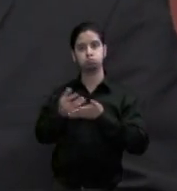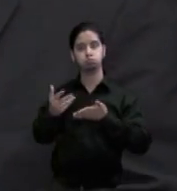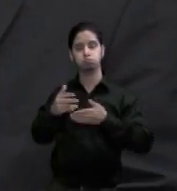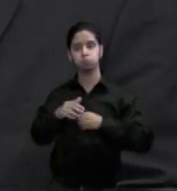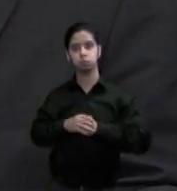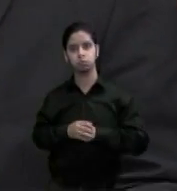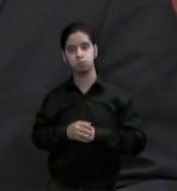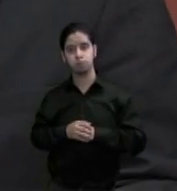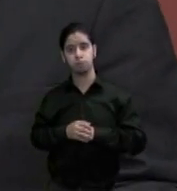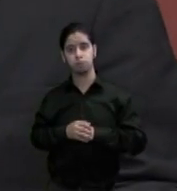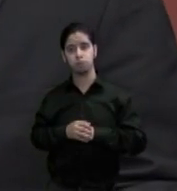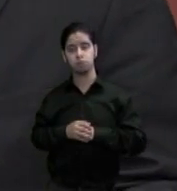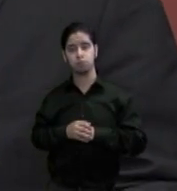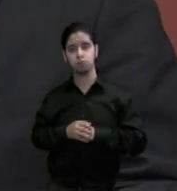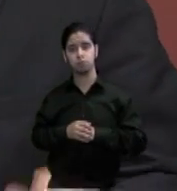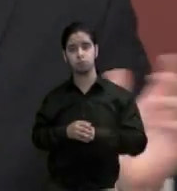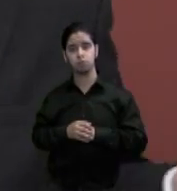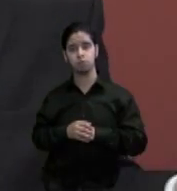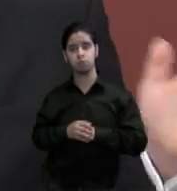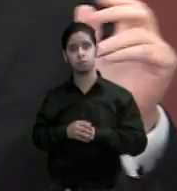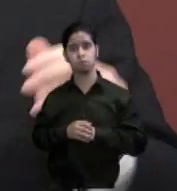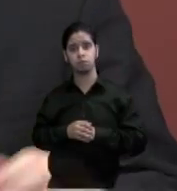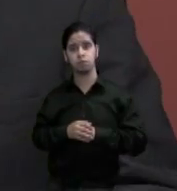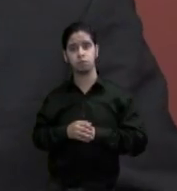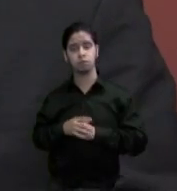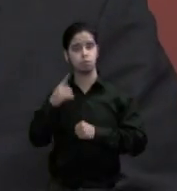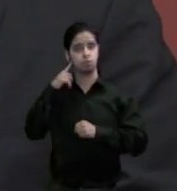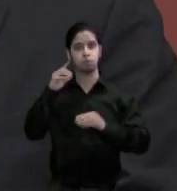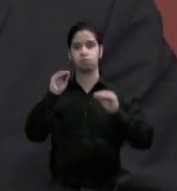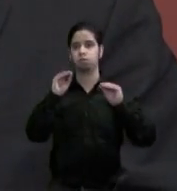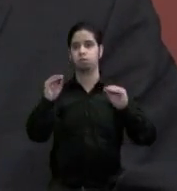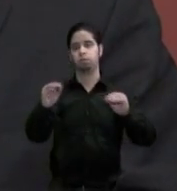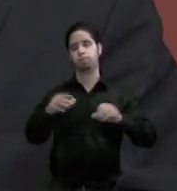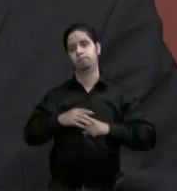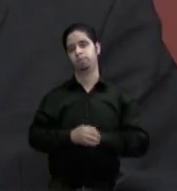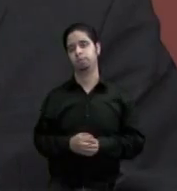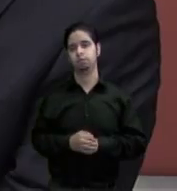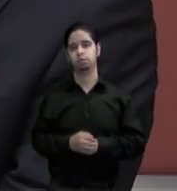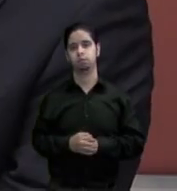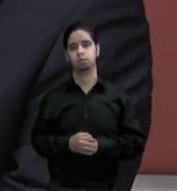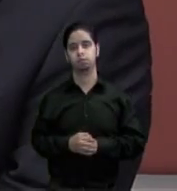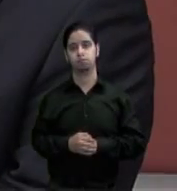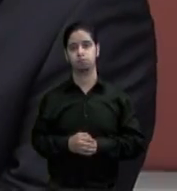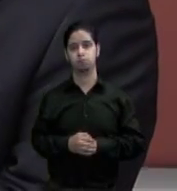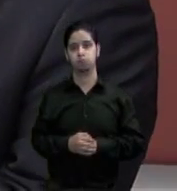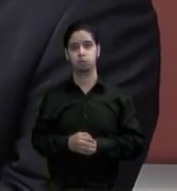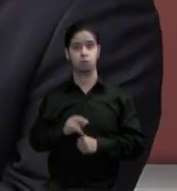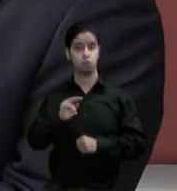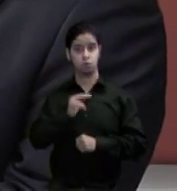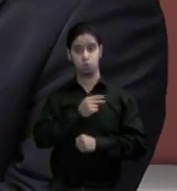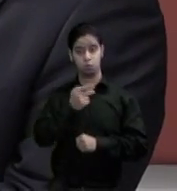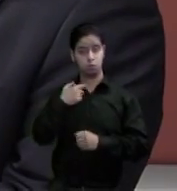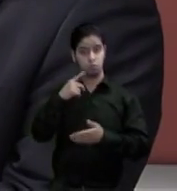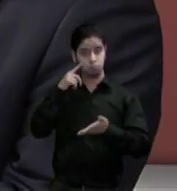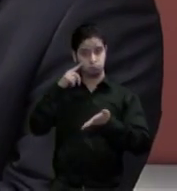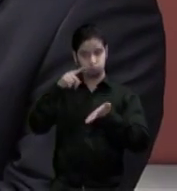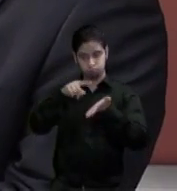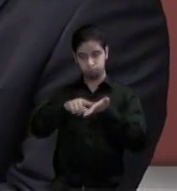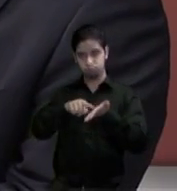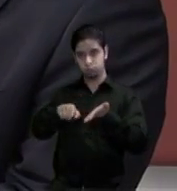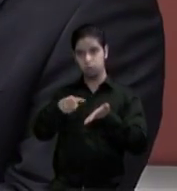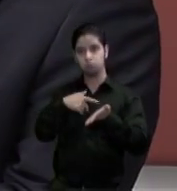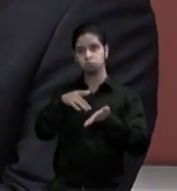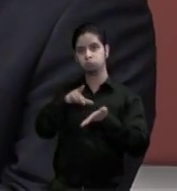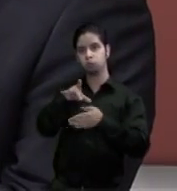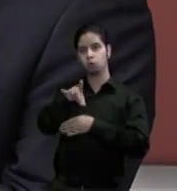es clara. Por eso traigo de igual forma la eficiencia lograda en transporte escolar en términos económicos. Hemos identificado las áreas de